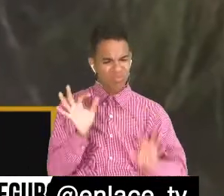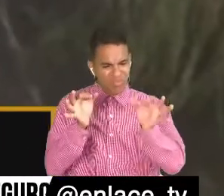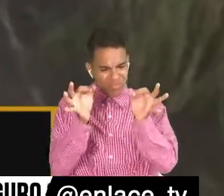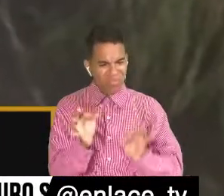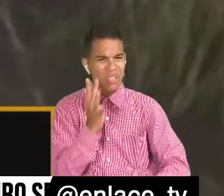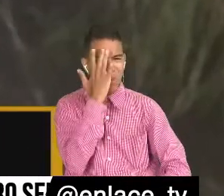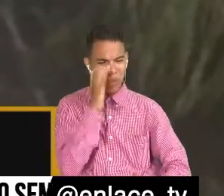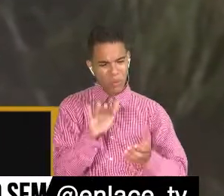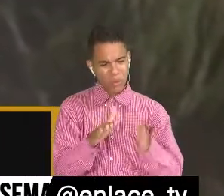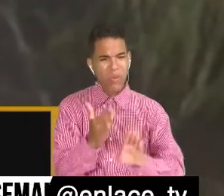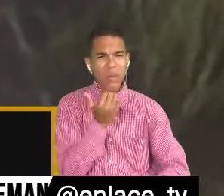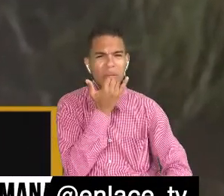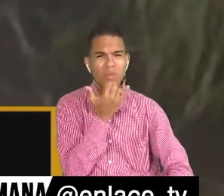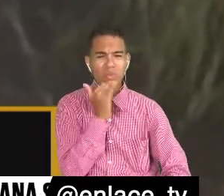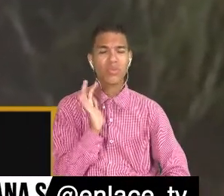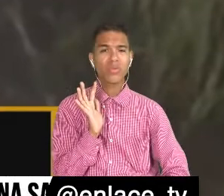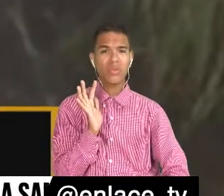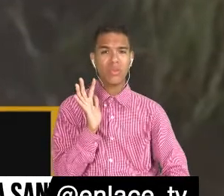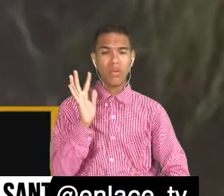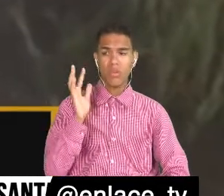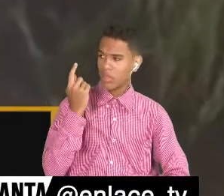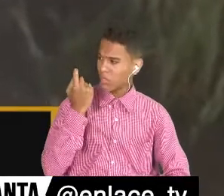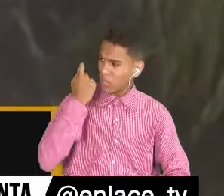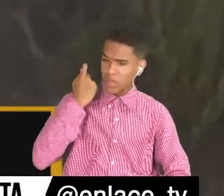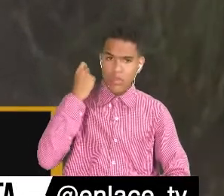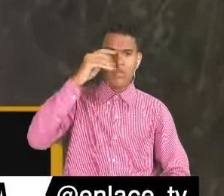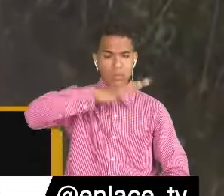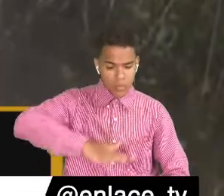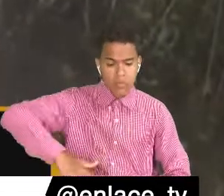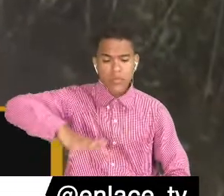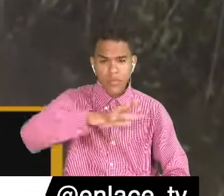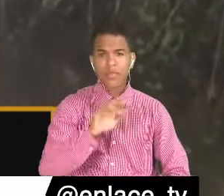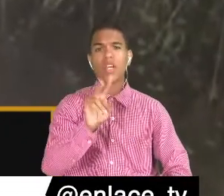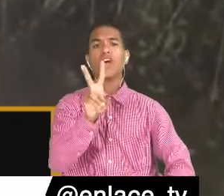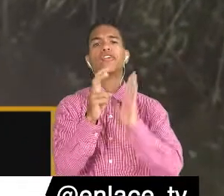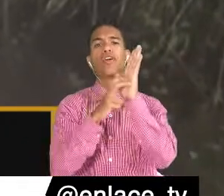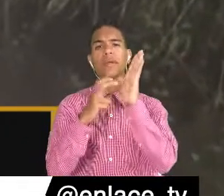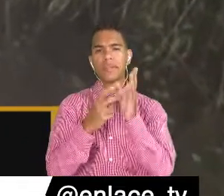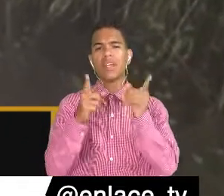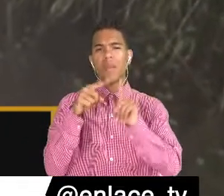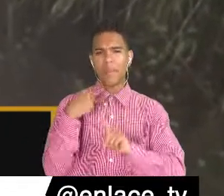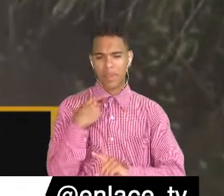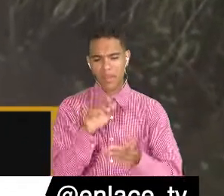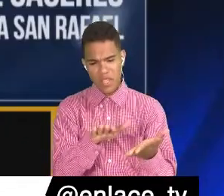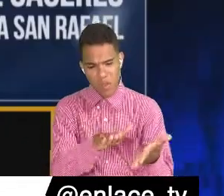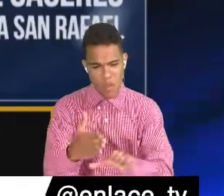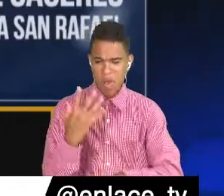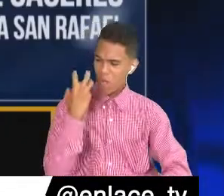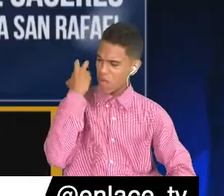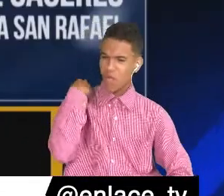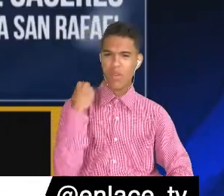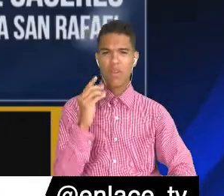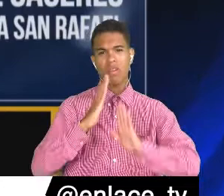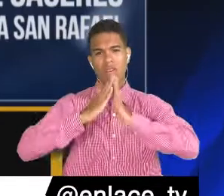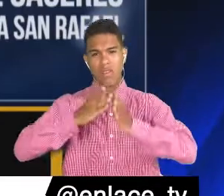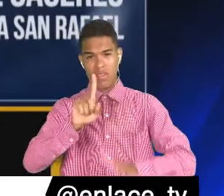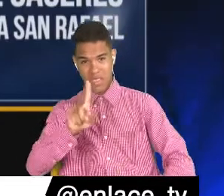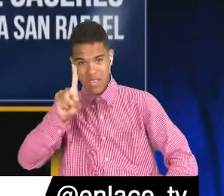zona, otros dos menores de edad fallecieron por inmersión el pasado mes de diciembre. El pasado 16 de